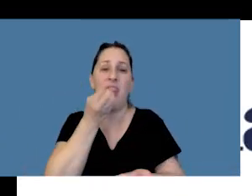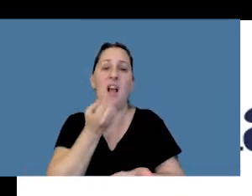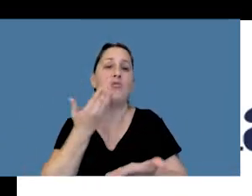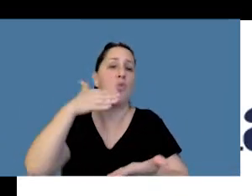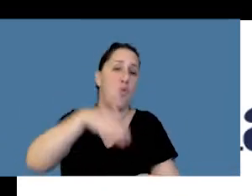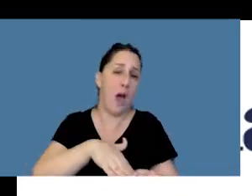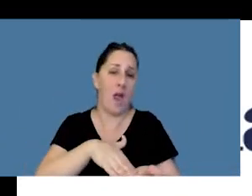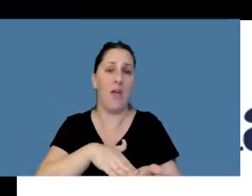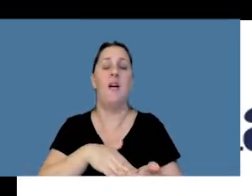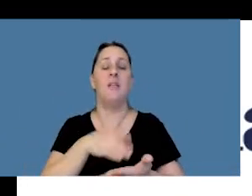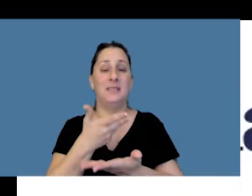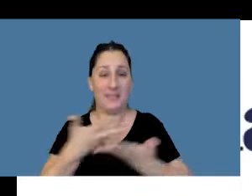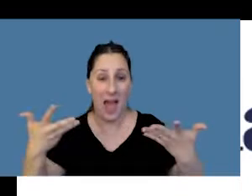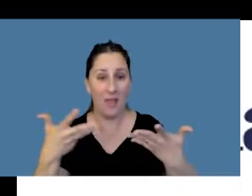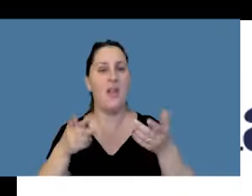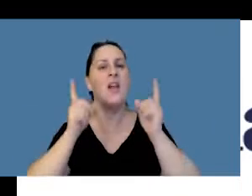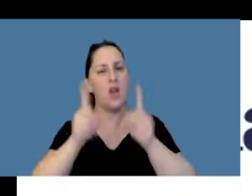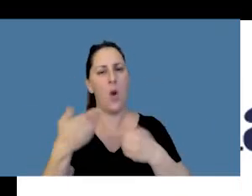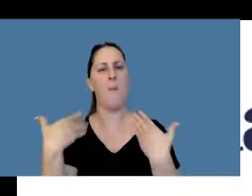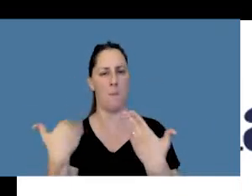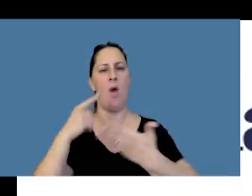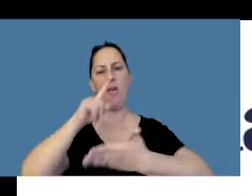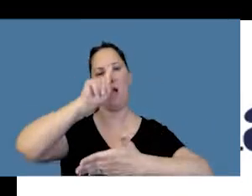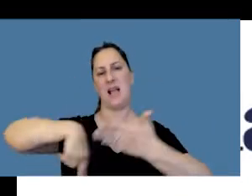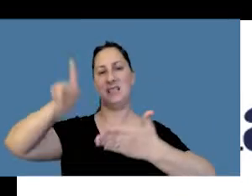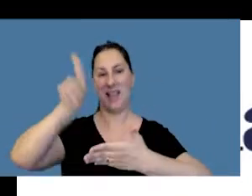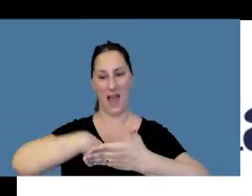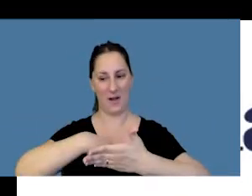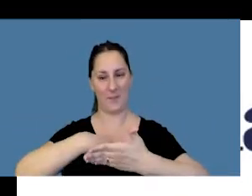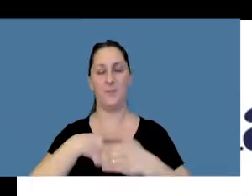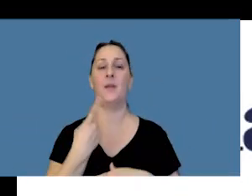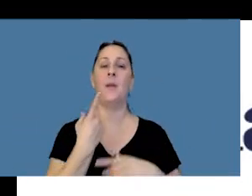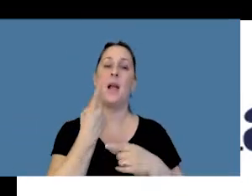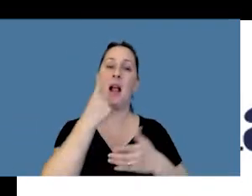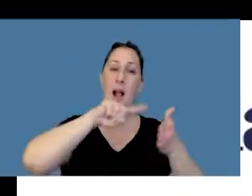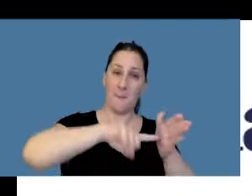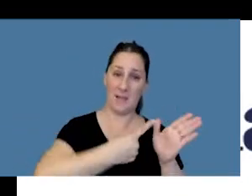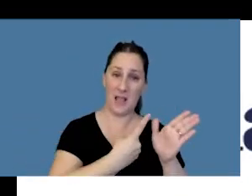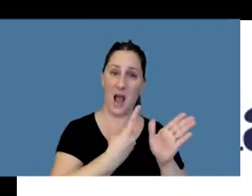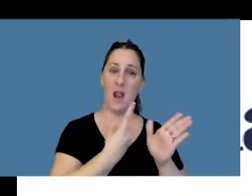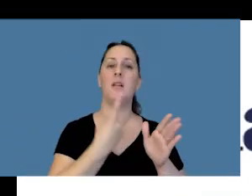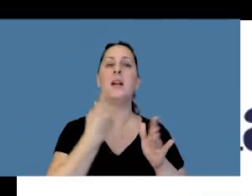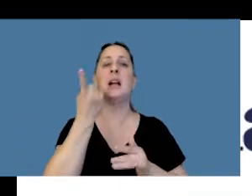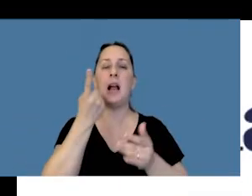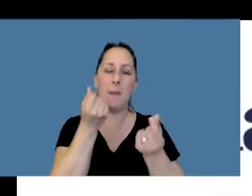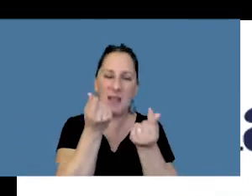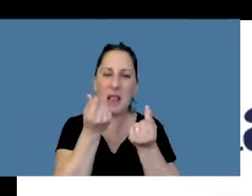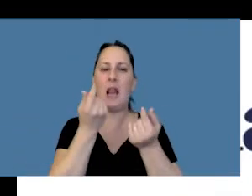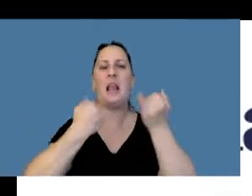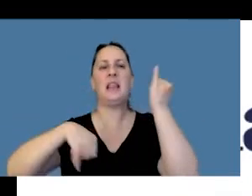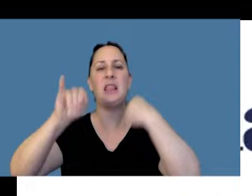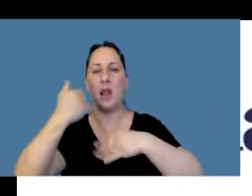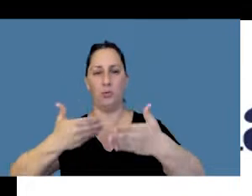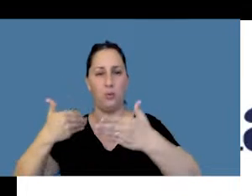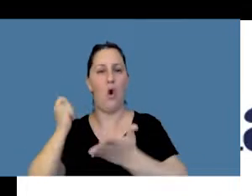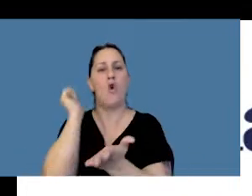juradas anuales puedan cancelar la misma, tanto capital, intereses por mora y o multas por falta